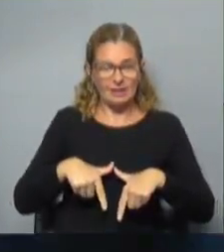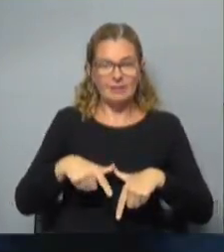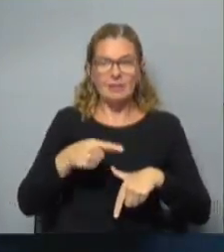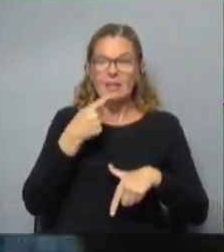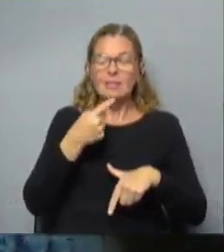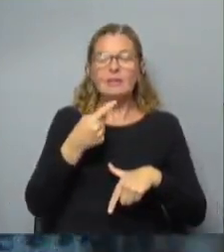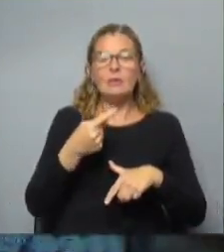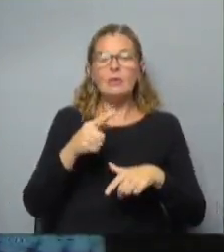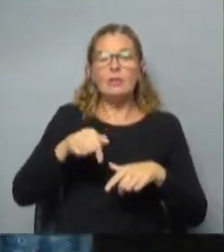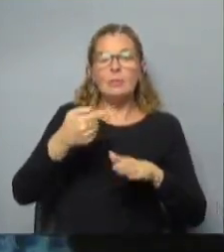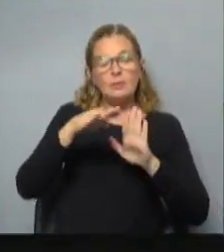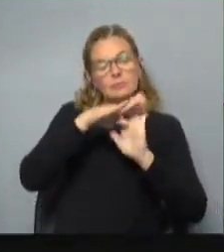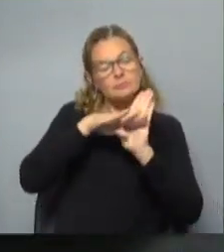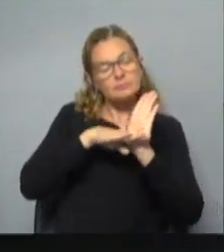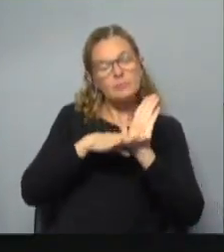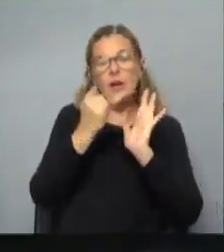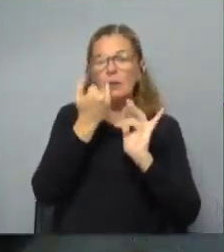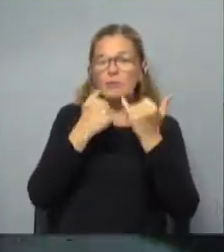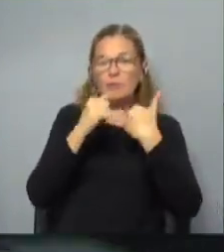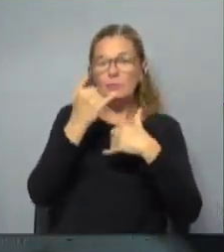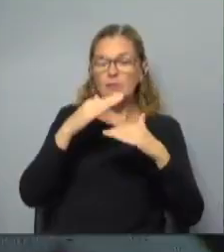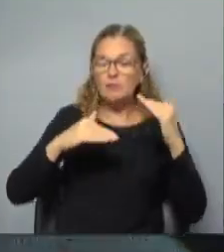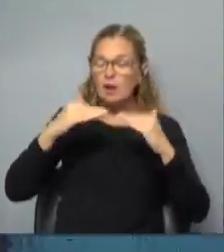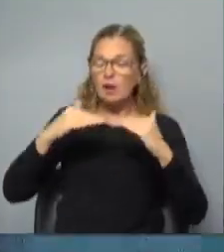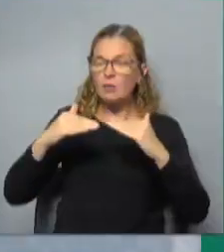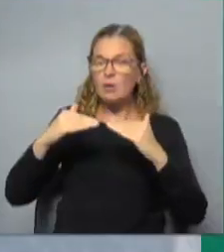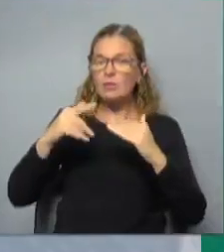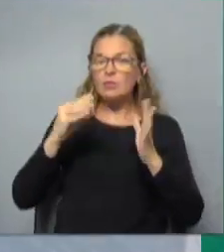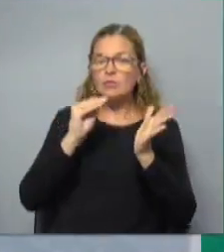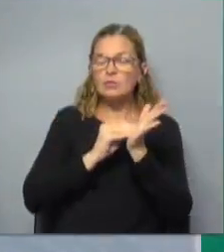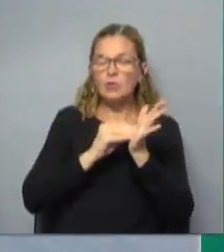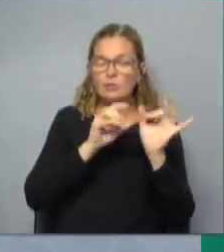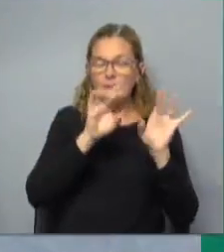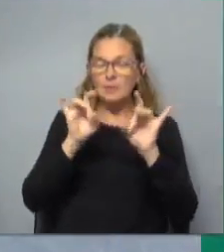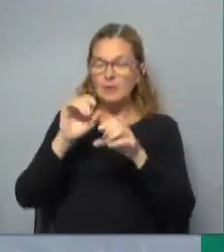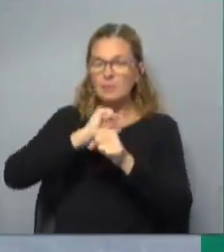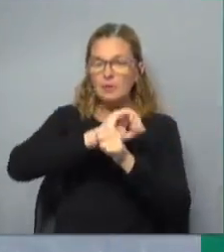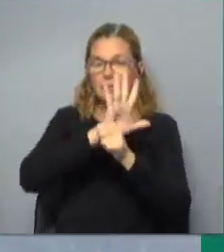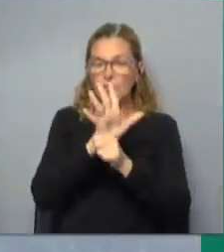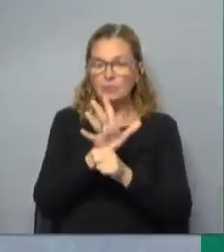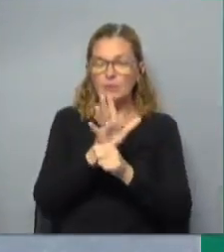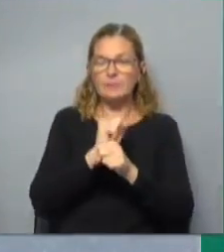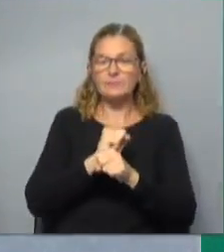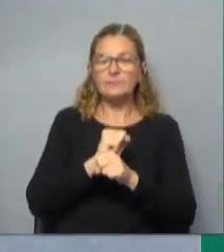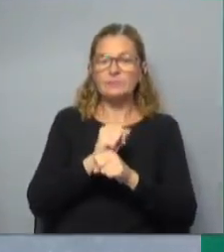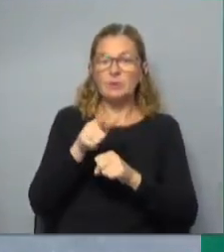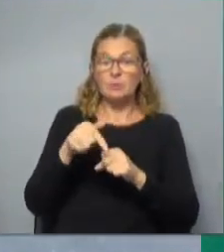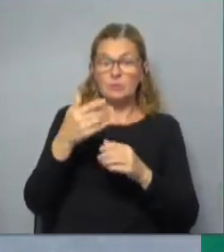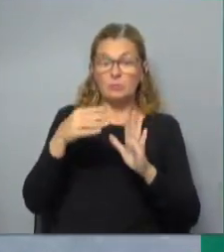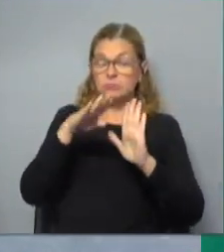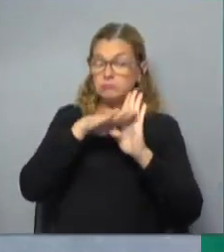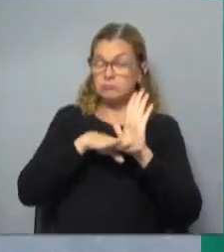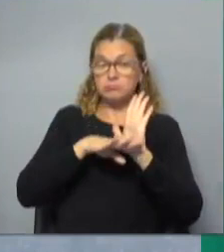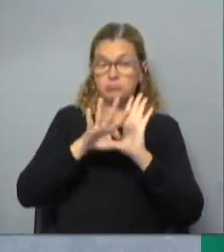la medida se tomó luego de evaluar la información más reciente sobre la pandemia alcances y derivaciones cuando se formalice la